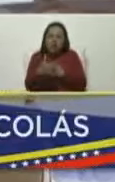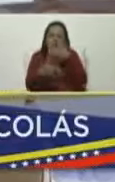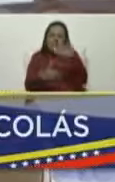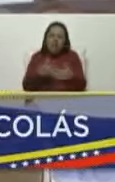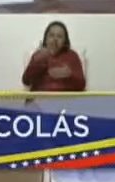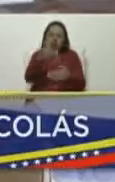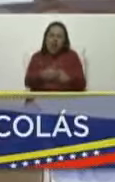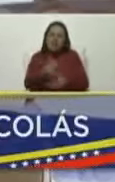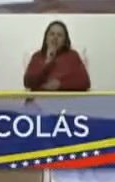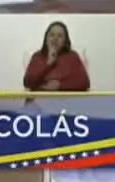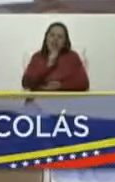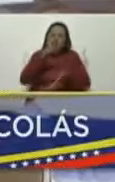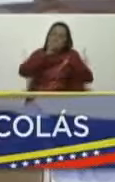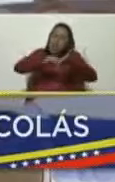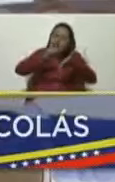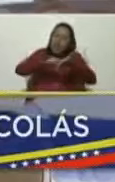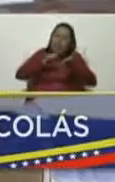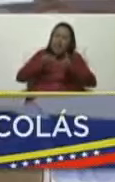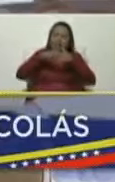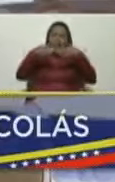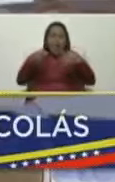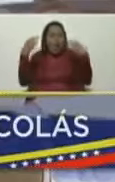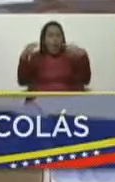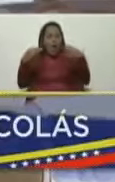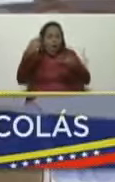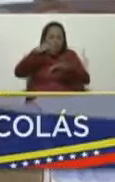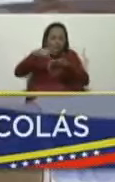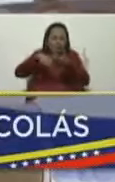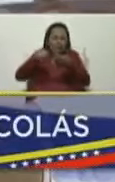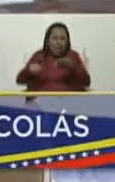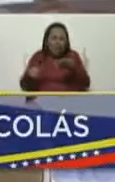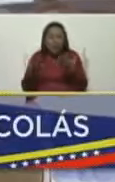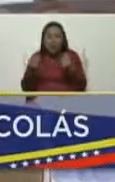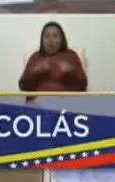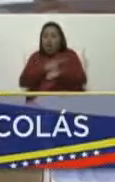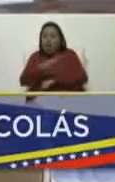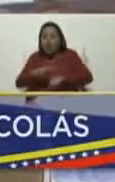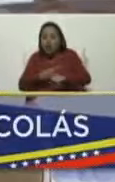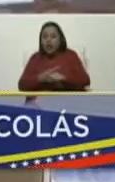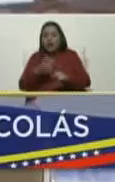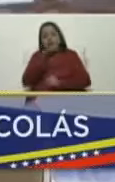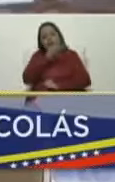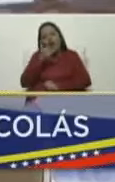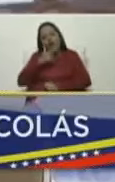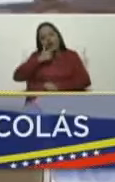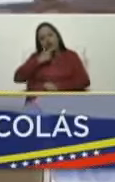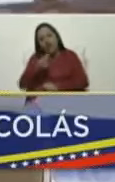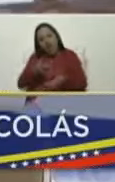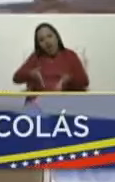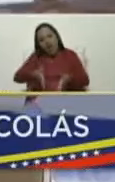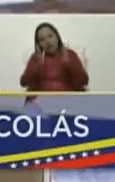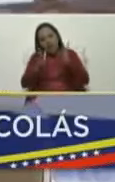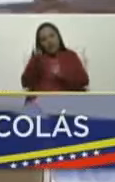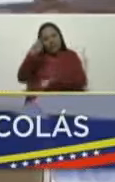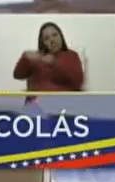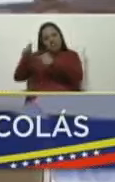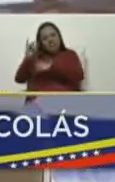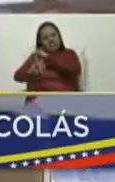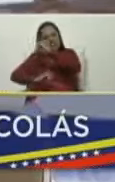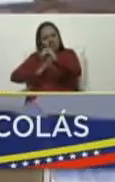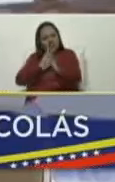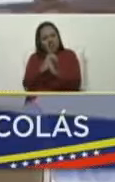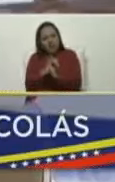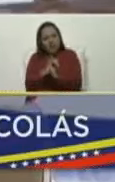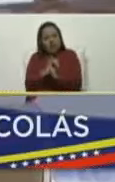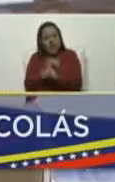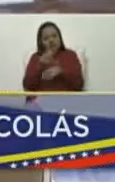alcabalas, con las trabas burocráticas y facilitar el camino para la exportación de